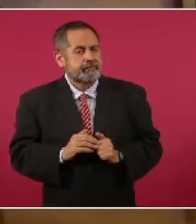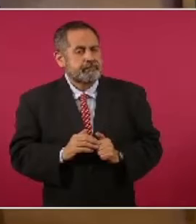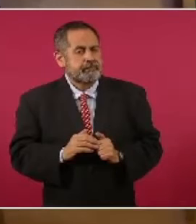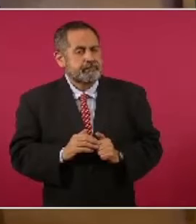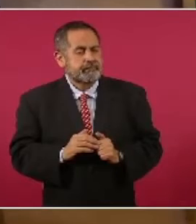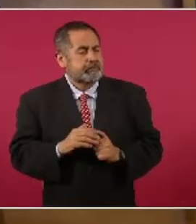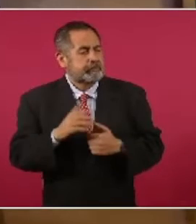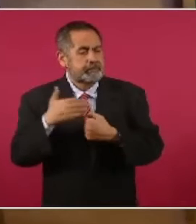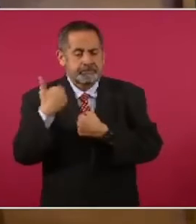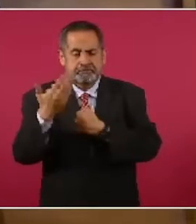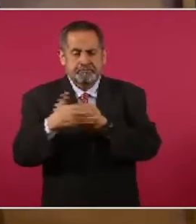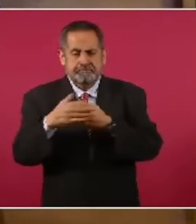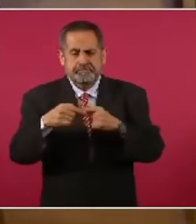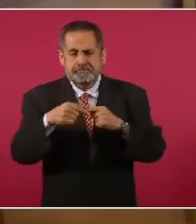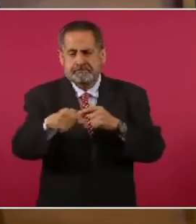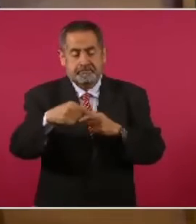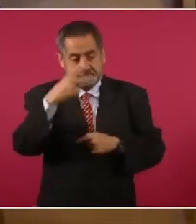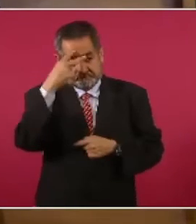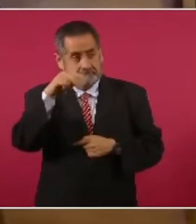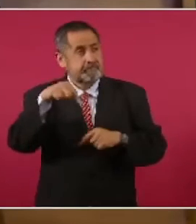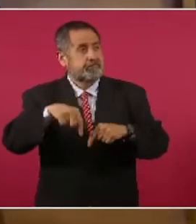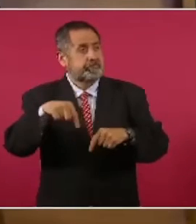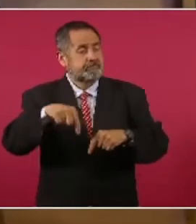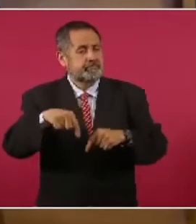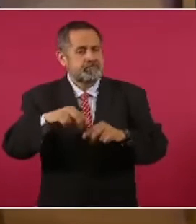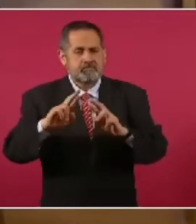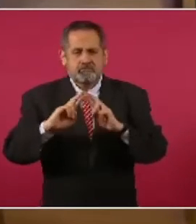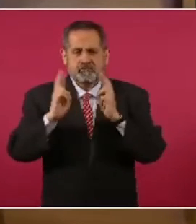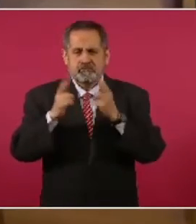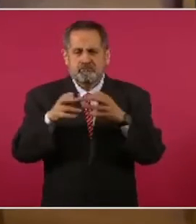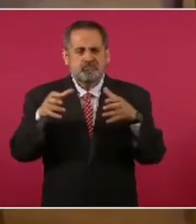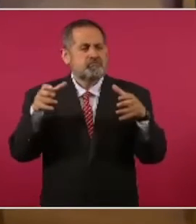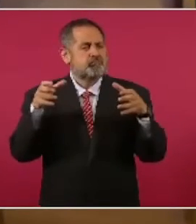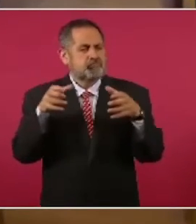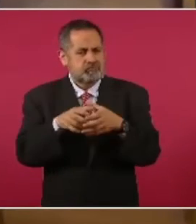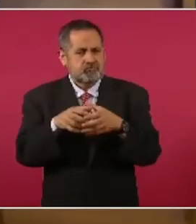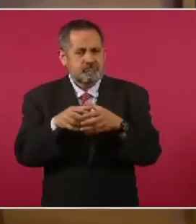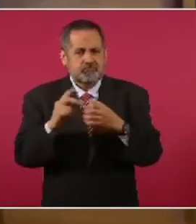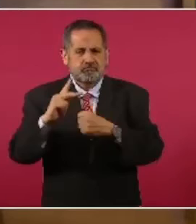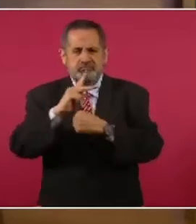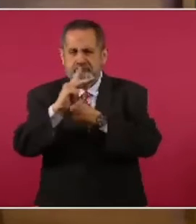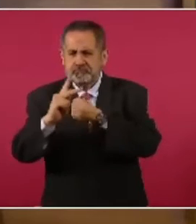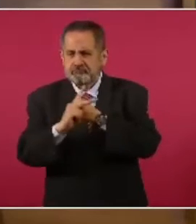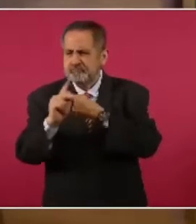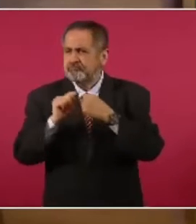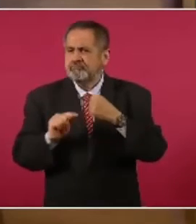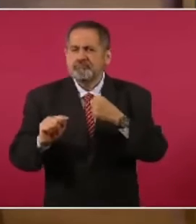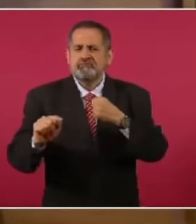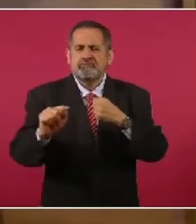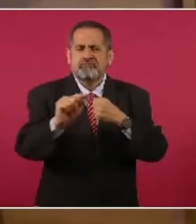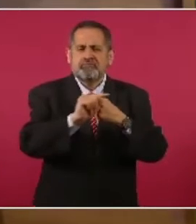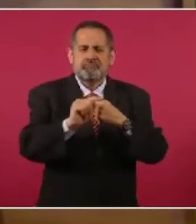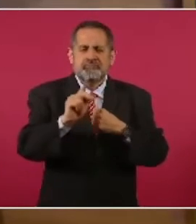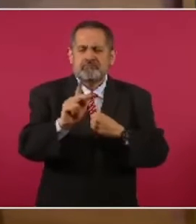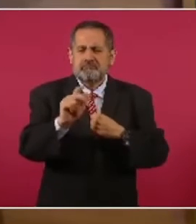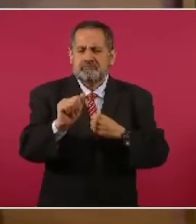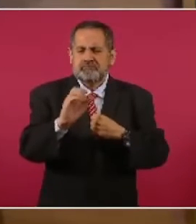Se va a llevar a cabo en México una reunión de los países del